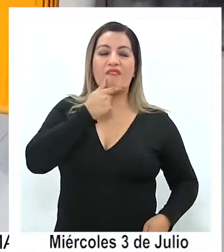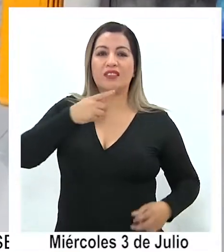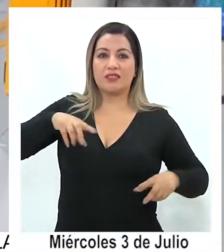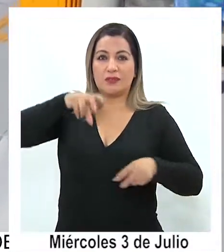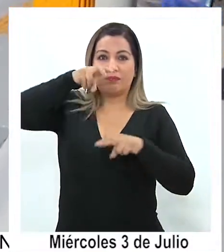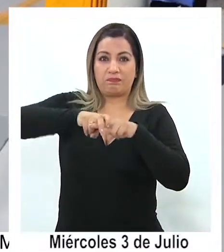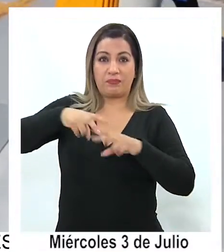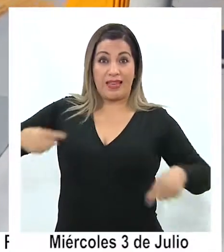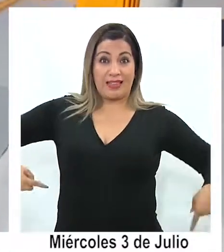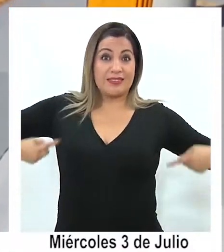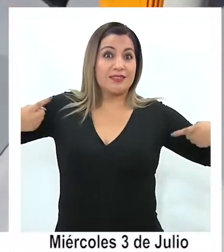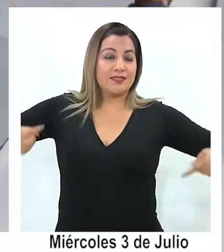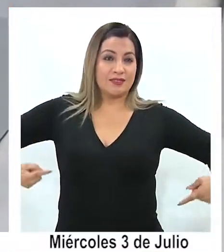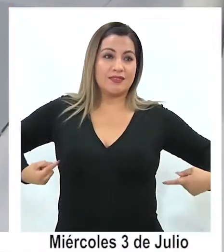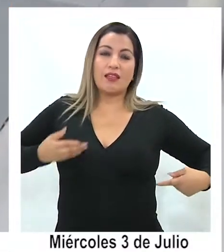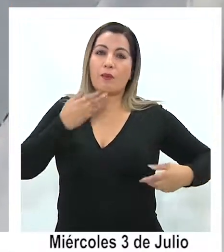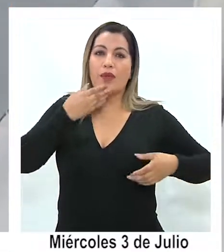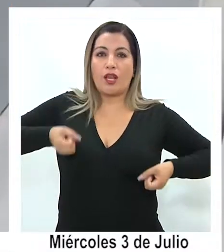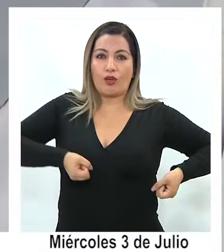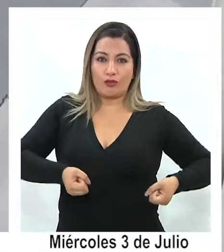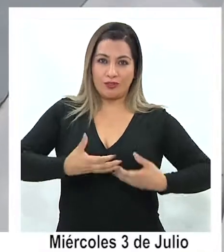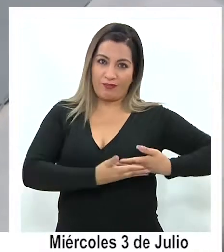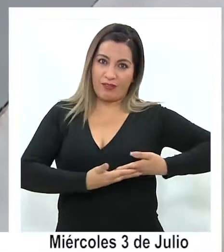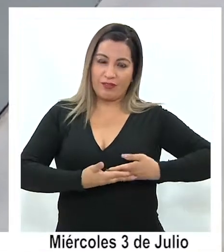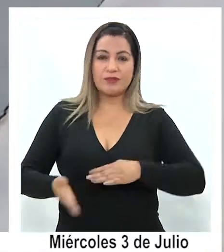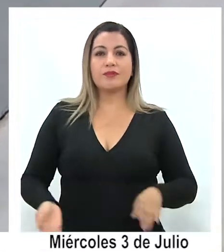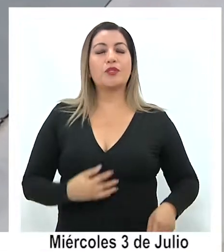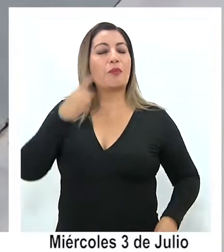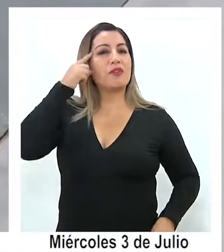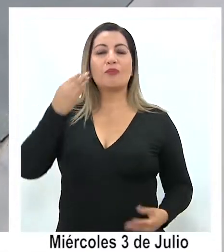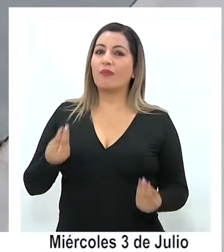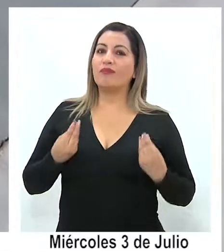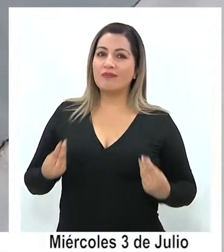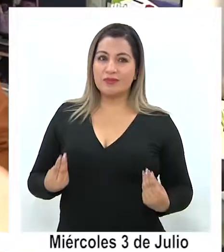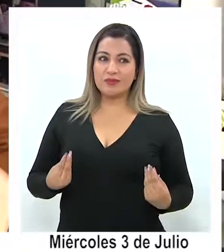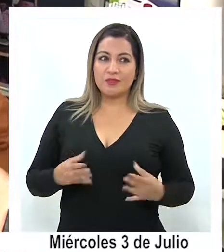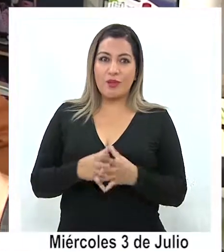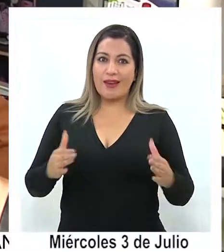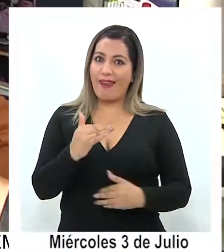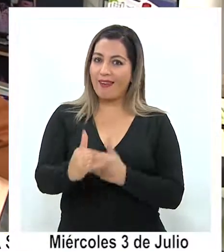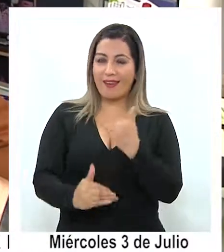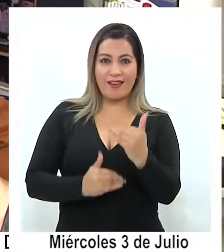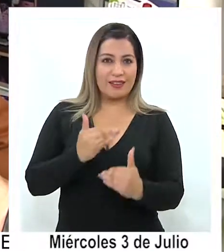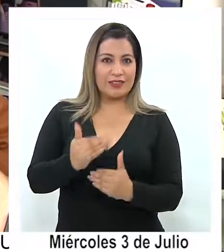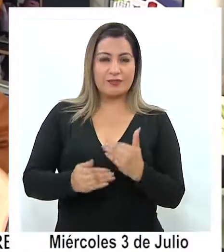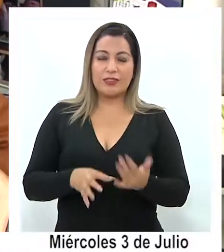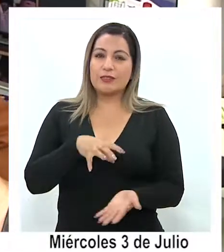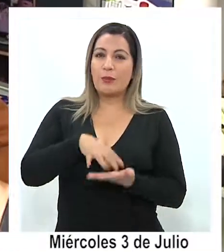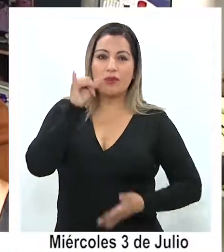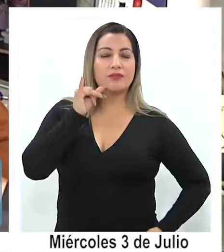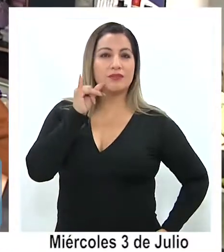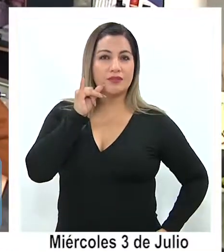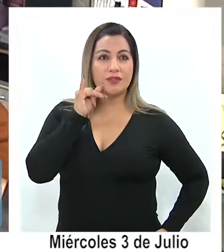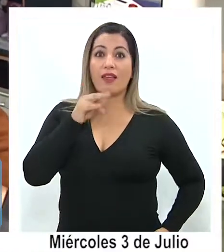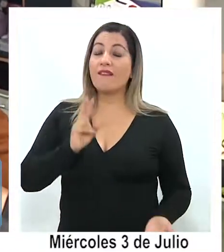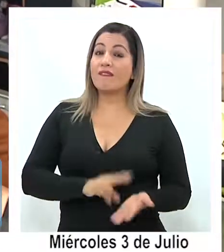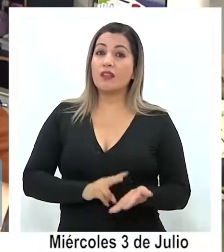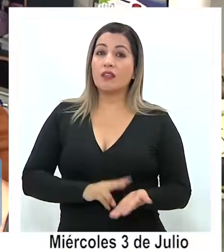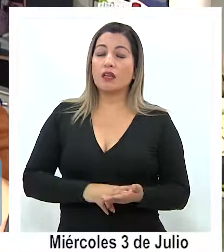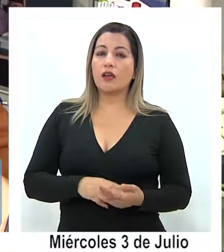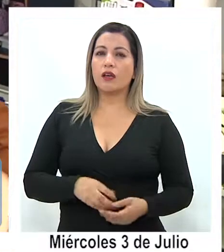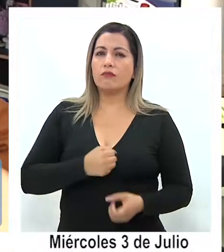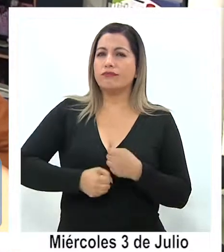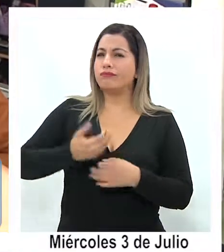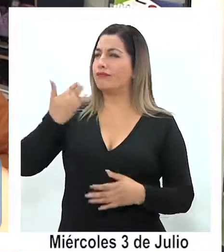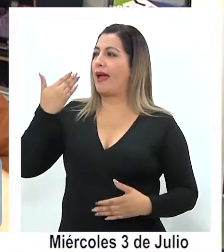circulación de sillas de ruedas y de coches. Me parece excelente, creo que es un gran avance para la ciudad de Iquique. Efectivamente, llevamos